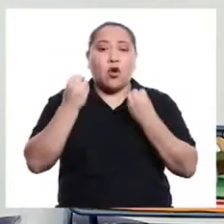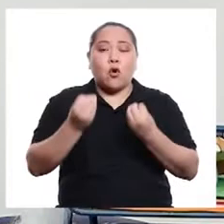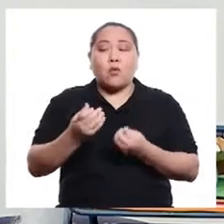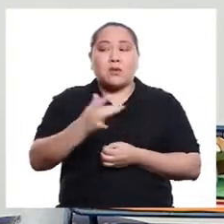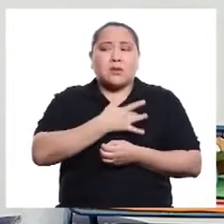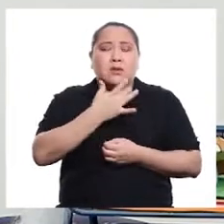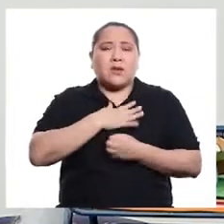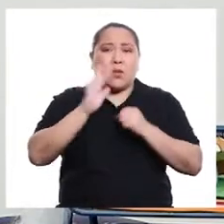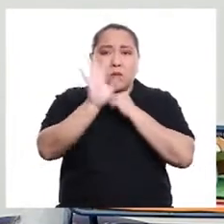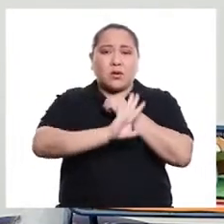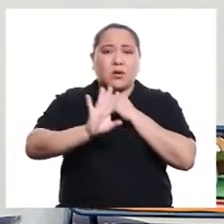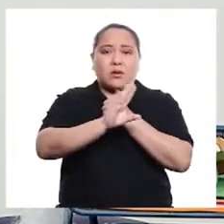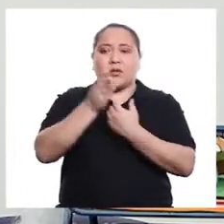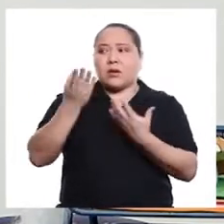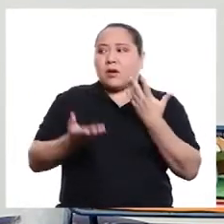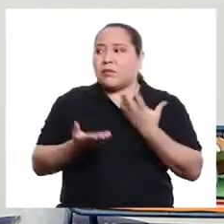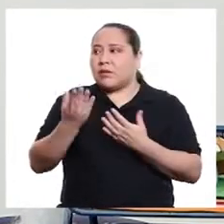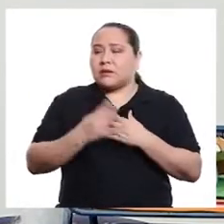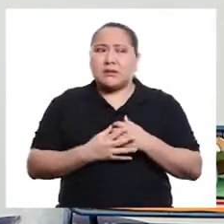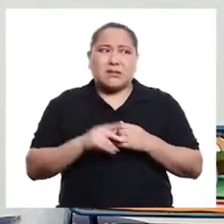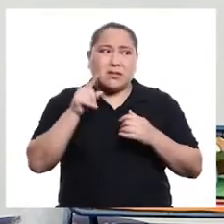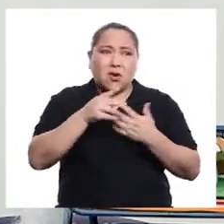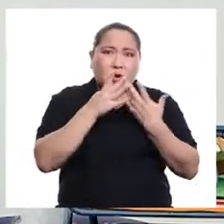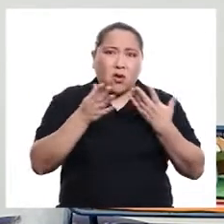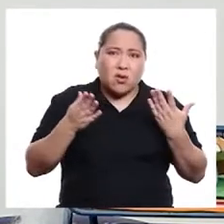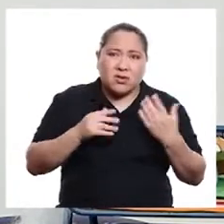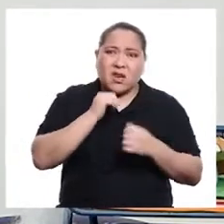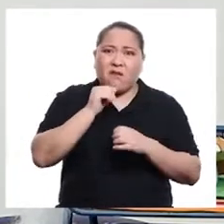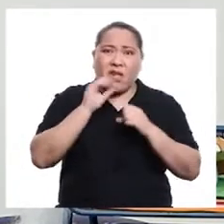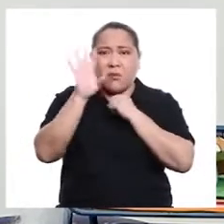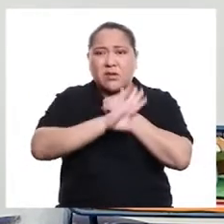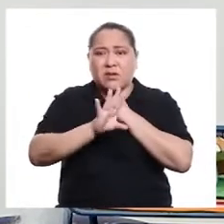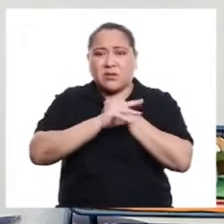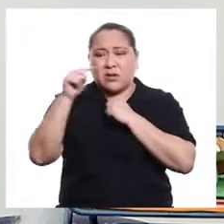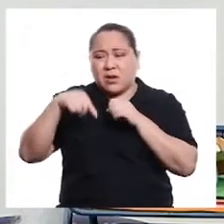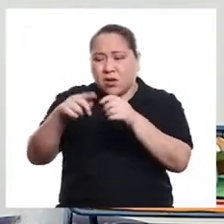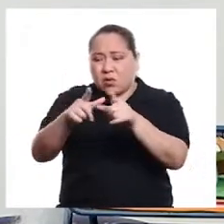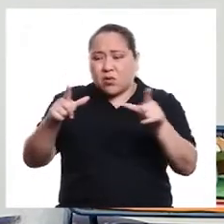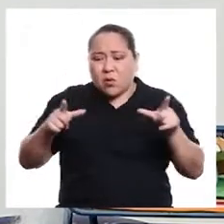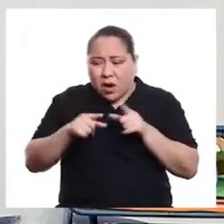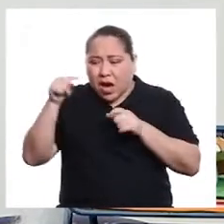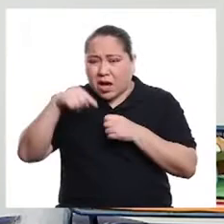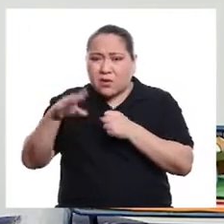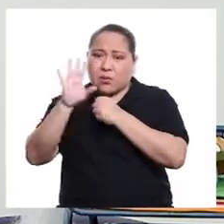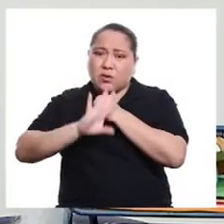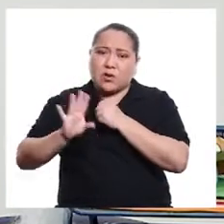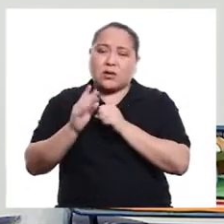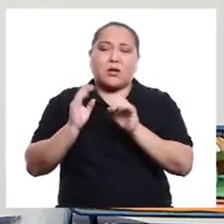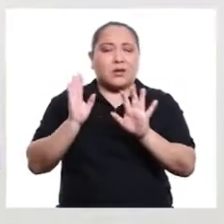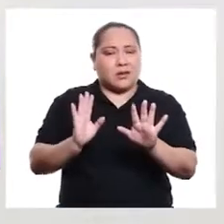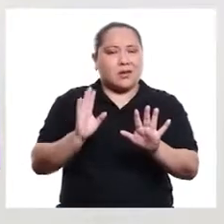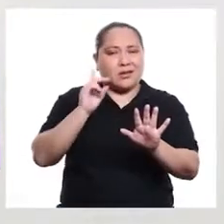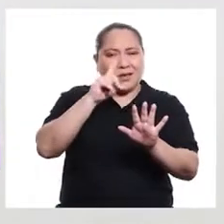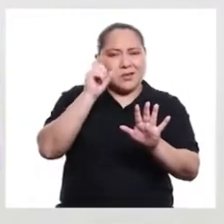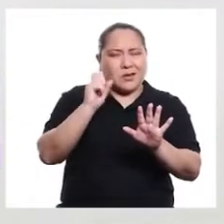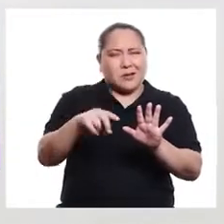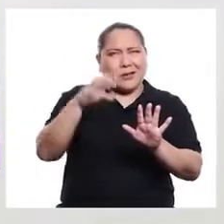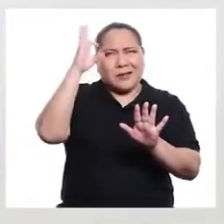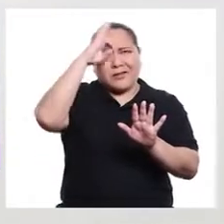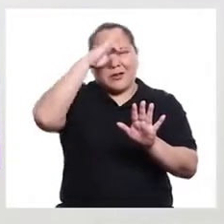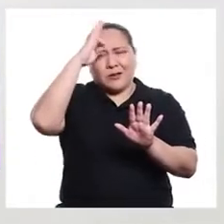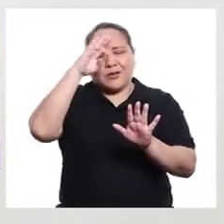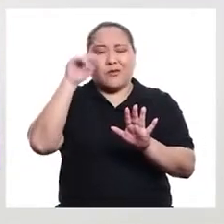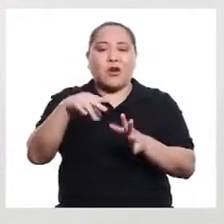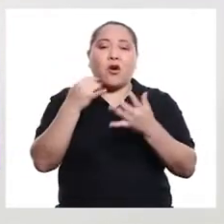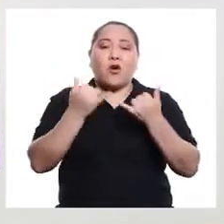Mario. ¿Cómo sentirnos seguros si puede haber situaciones inseguras incluso en nuestros lugares más seguros? Esta pregunta suena